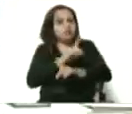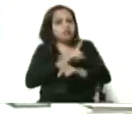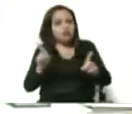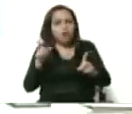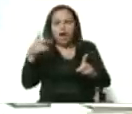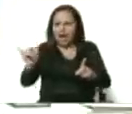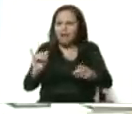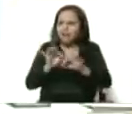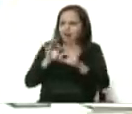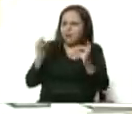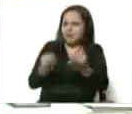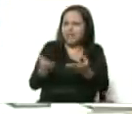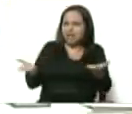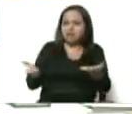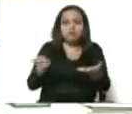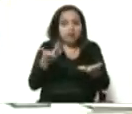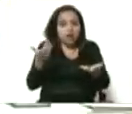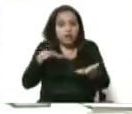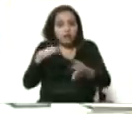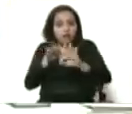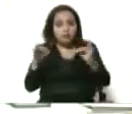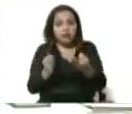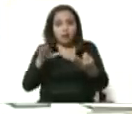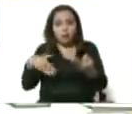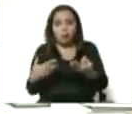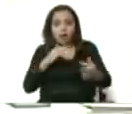vamos a estar en familia. Es que en familia que te lo pueden pegar.